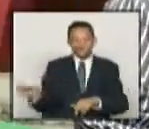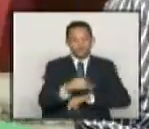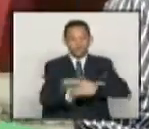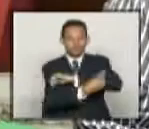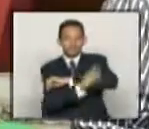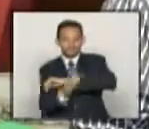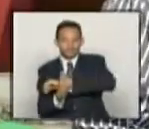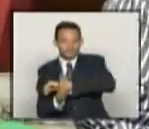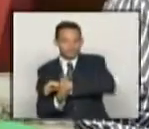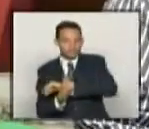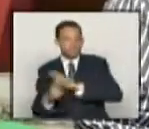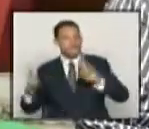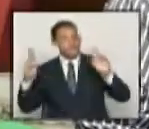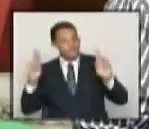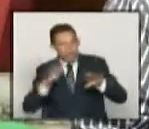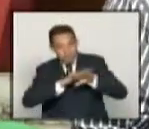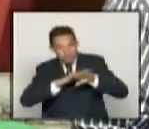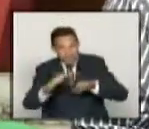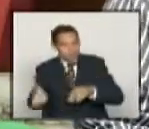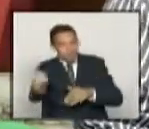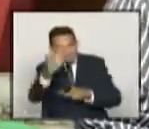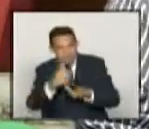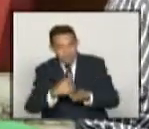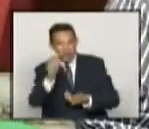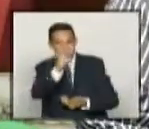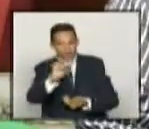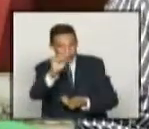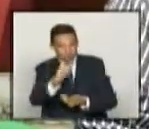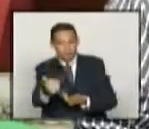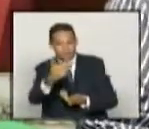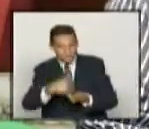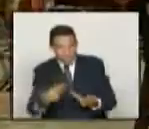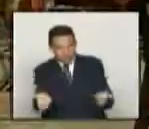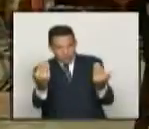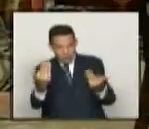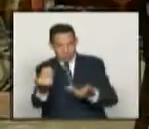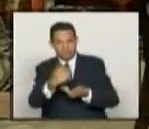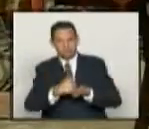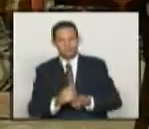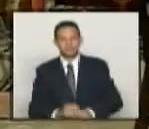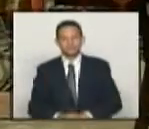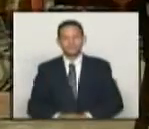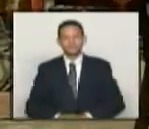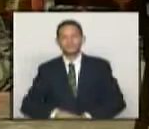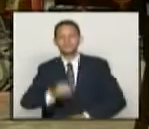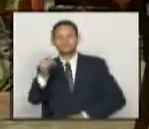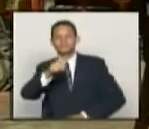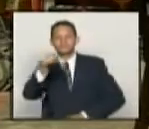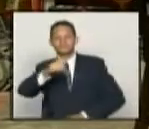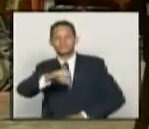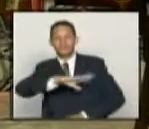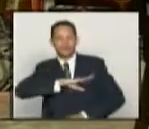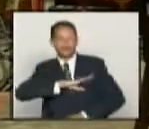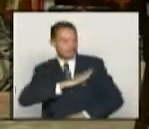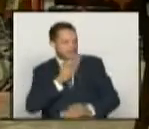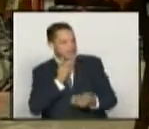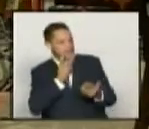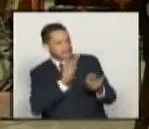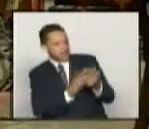pues, esperándolos en agosto, del 14 al 18, en las efemérides. Muy bien, alcalde, esas palabras son inmerecidas,